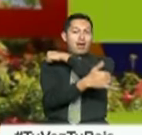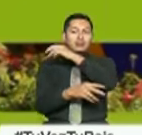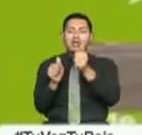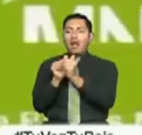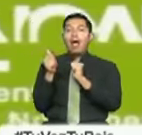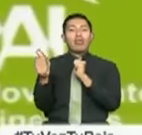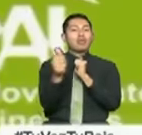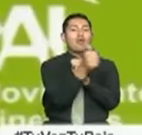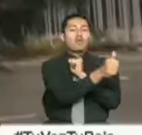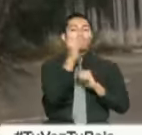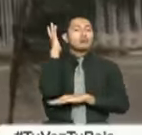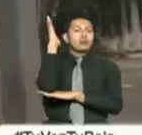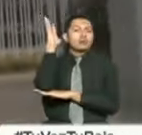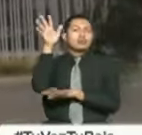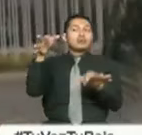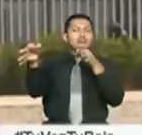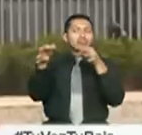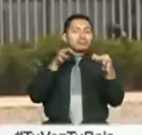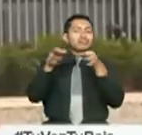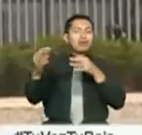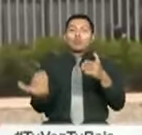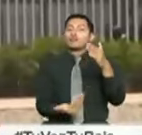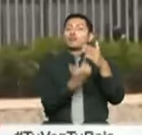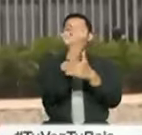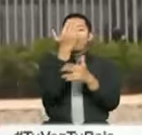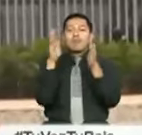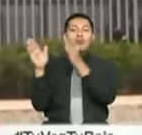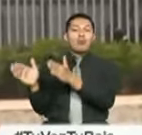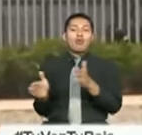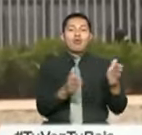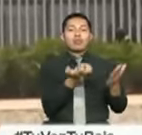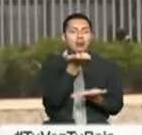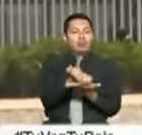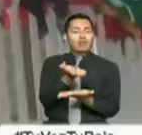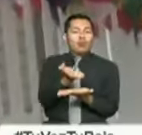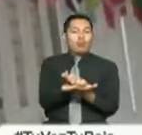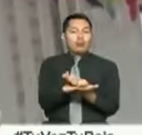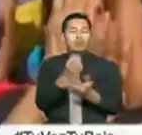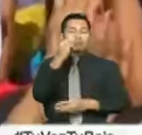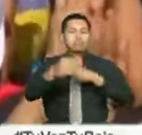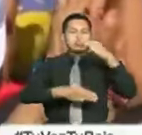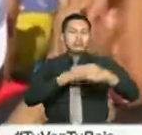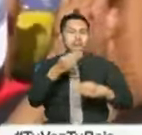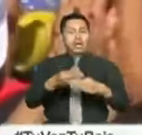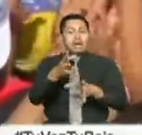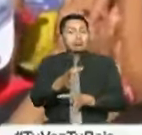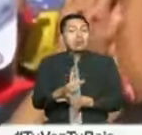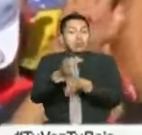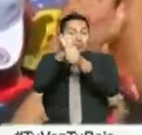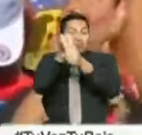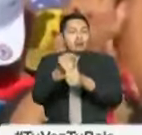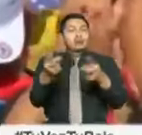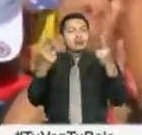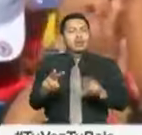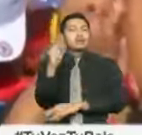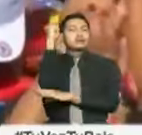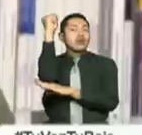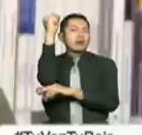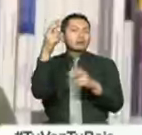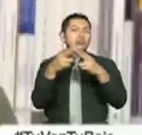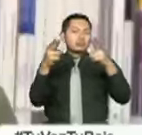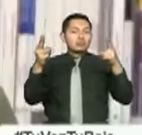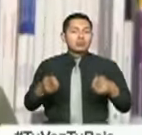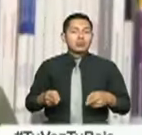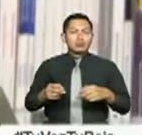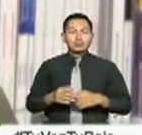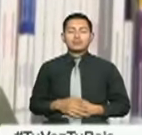deliberaciones respecto al nuevo orden económico internacional e informativo, la seguridad mundial y, sobre todo, los derechos humanos.